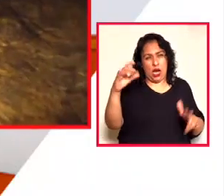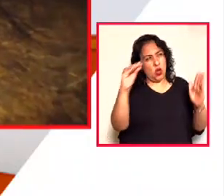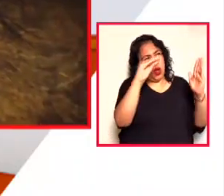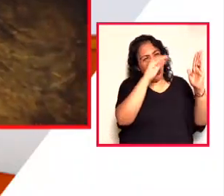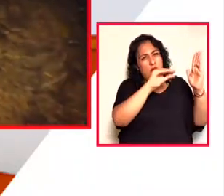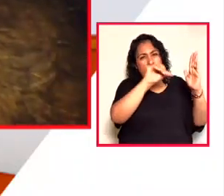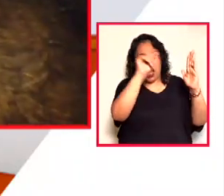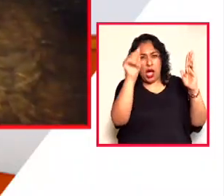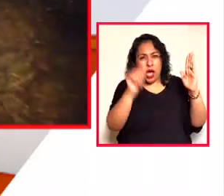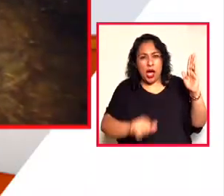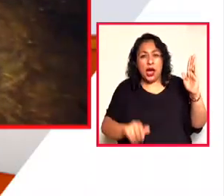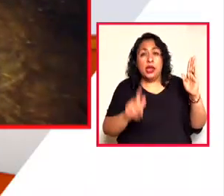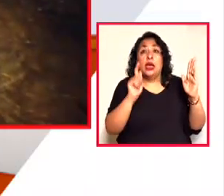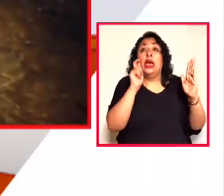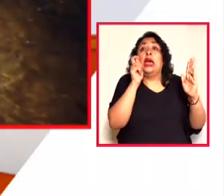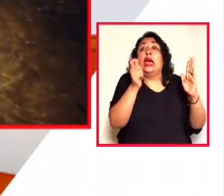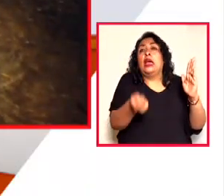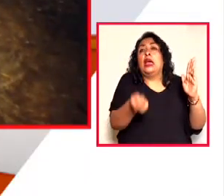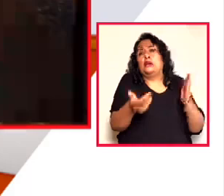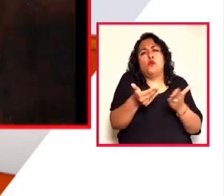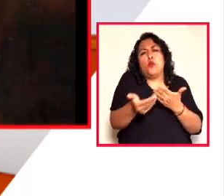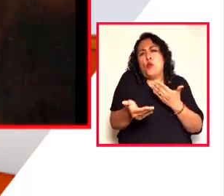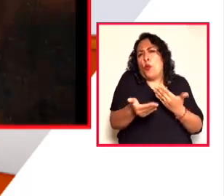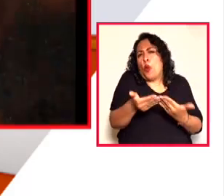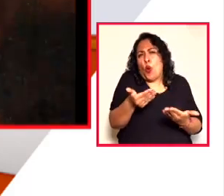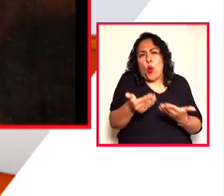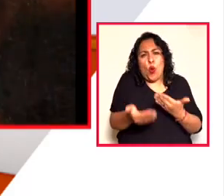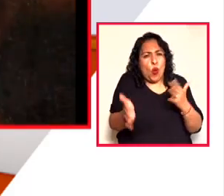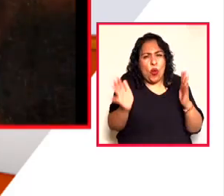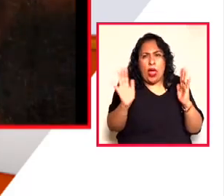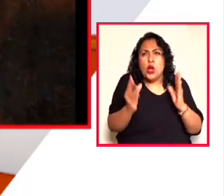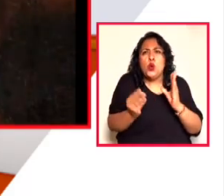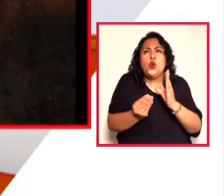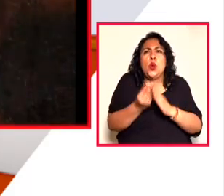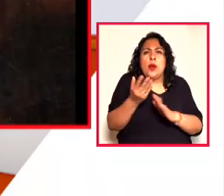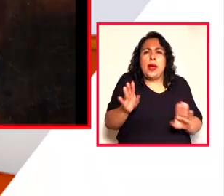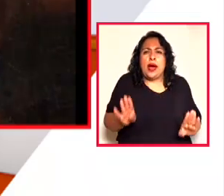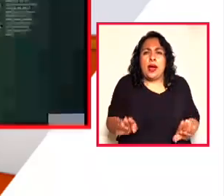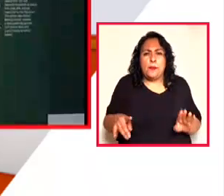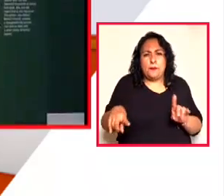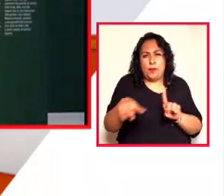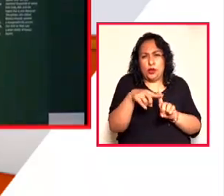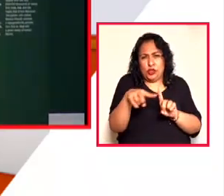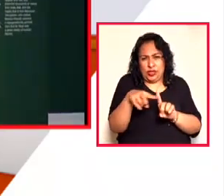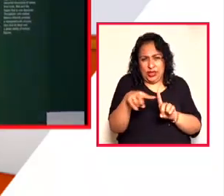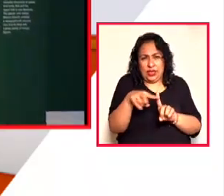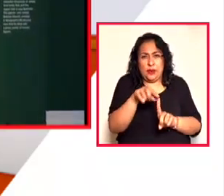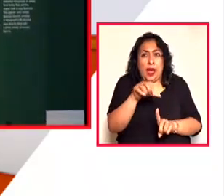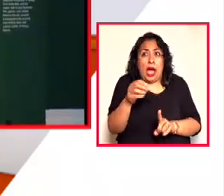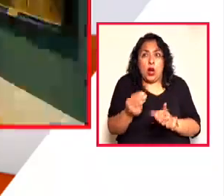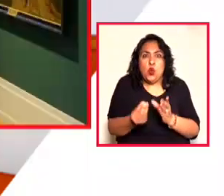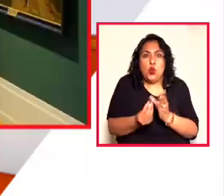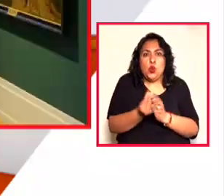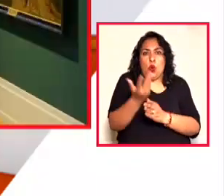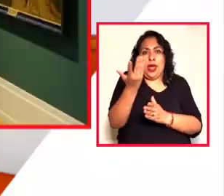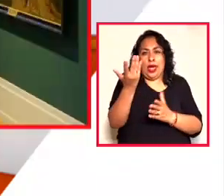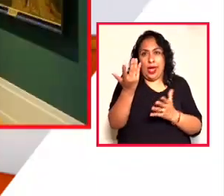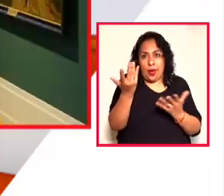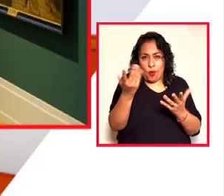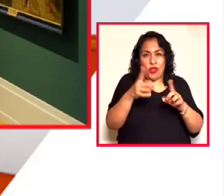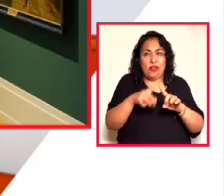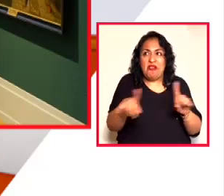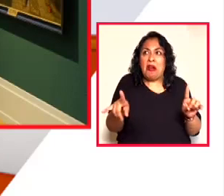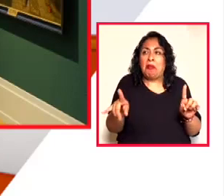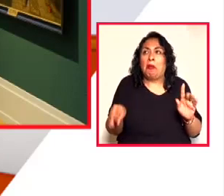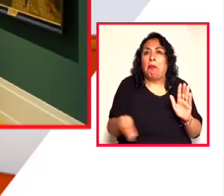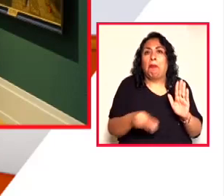parte de una moda que se basaba en una nueva actitud positiva frente a lo nuevo y lo diferente.